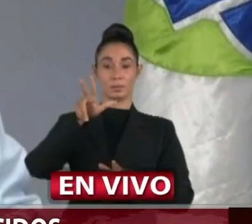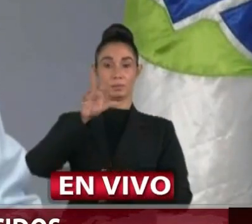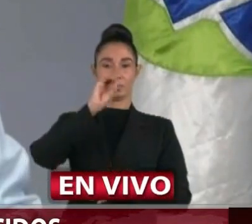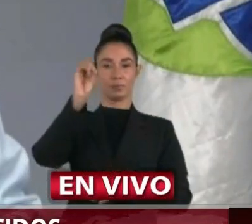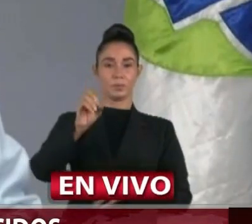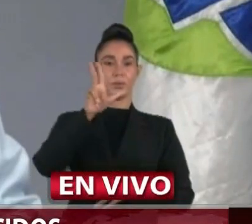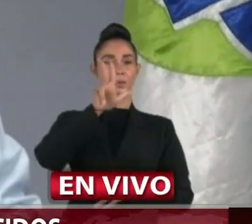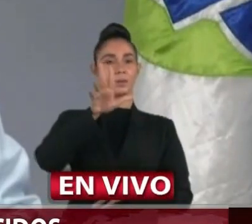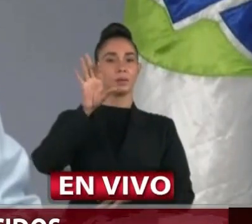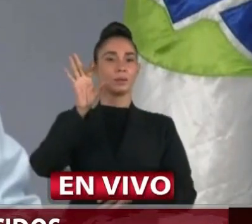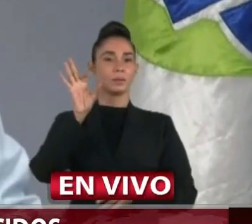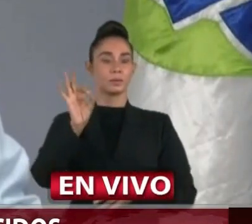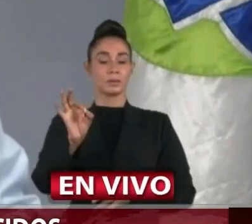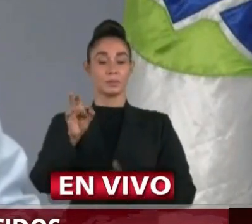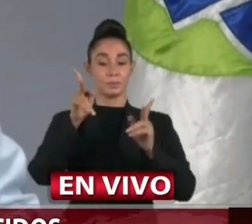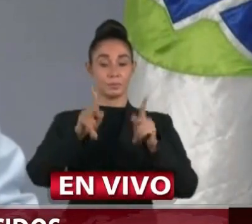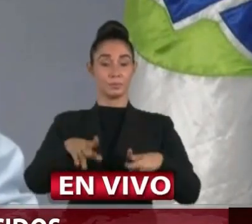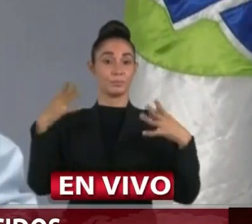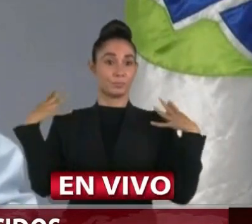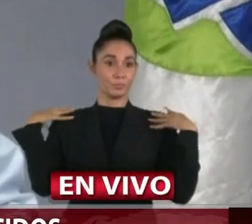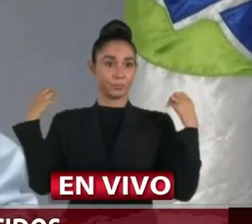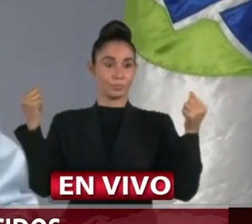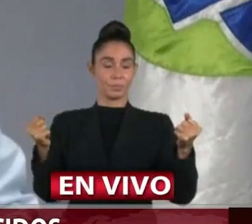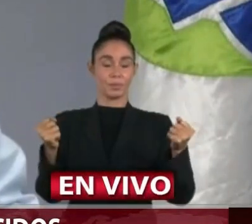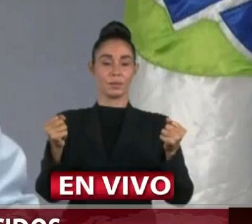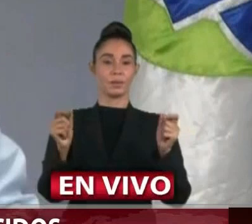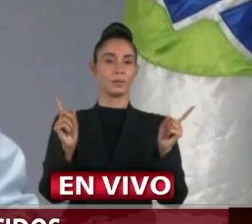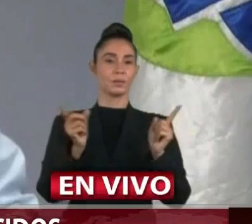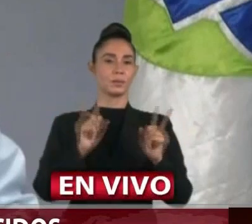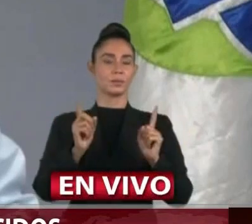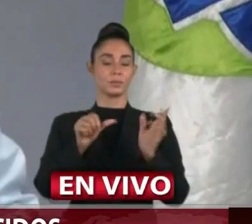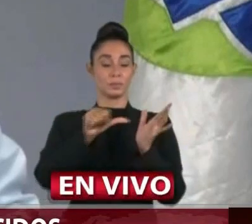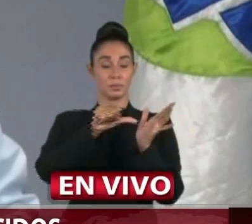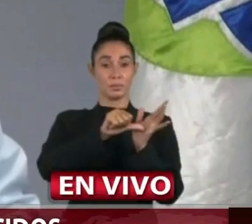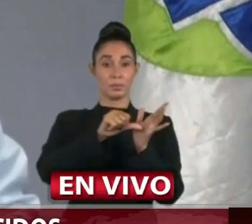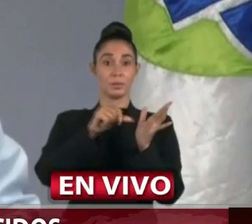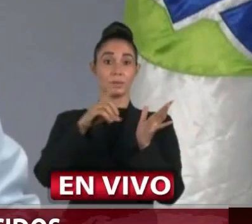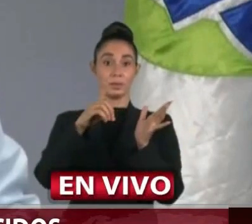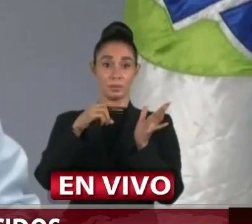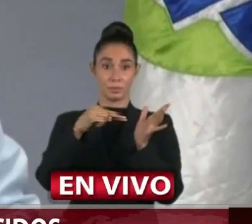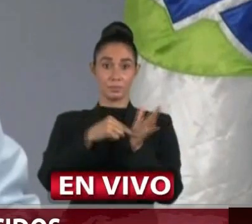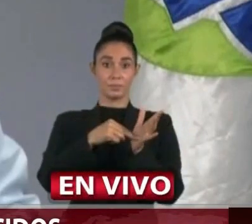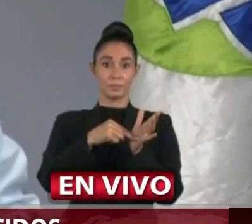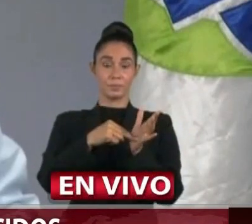39.2% de los casos recuperados corresponden al Distrito Nacional.